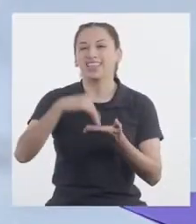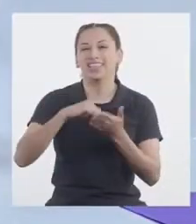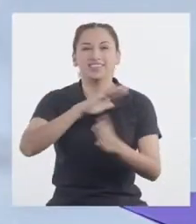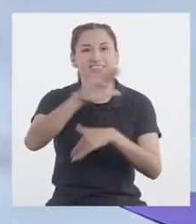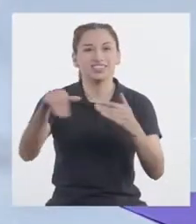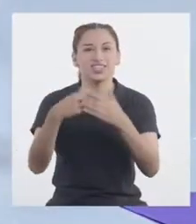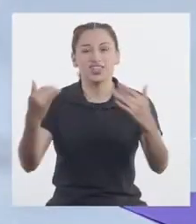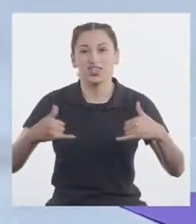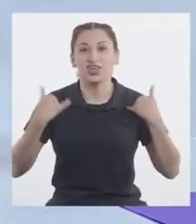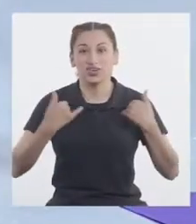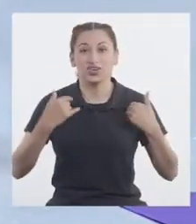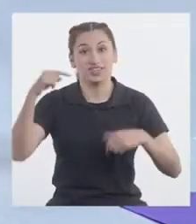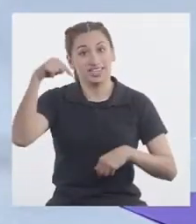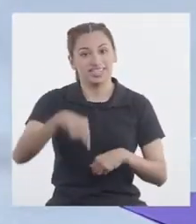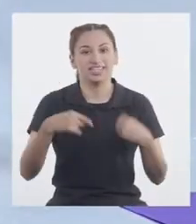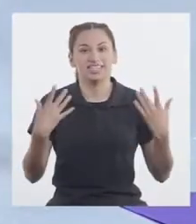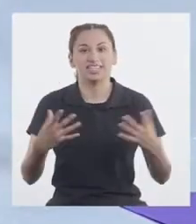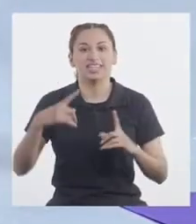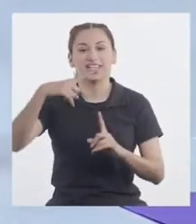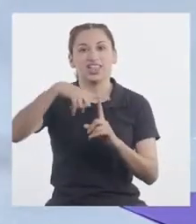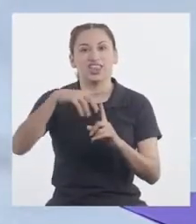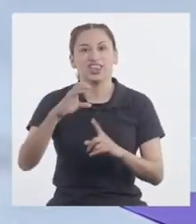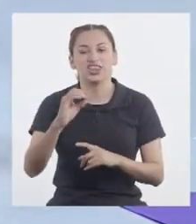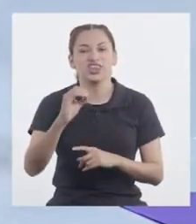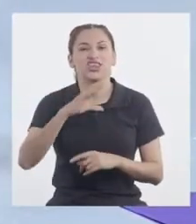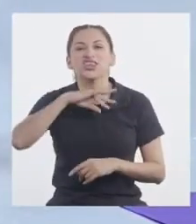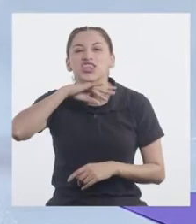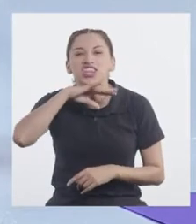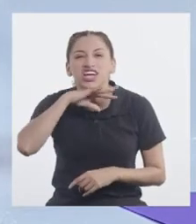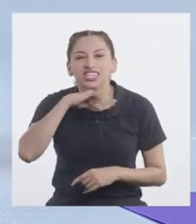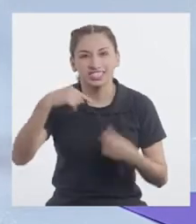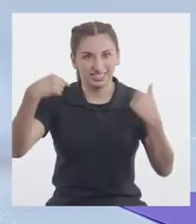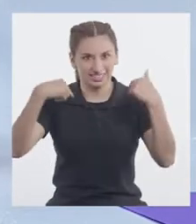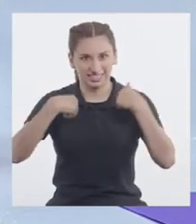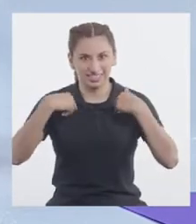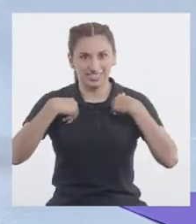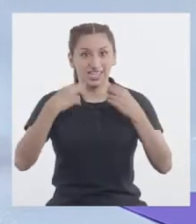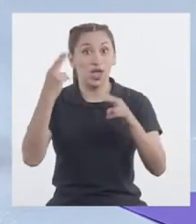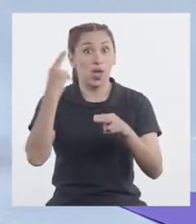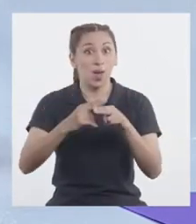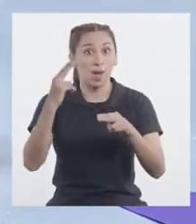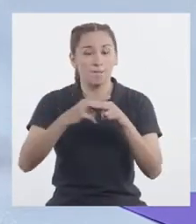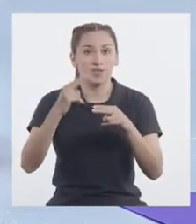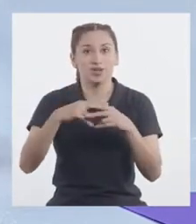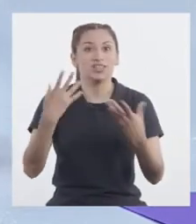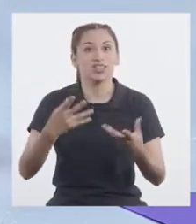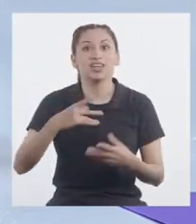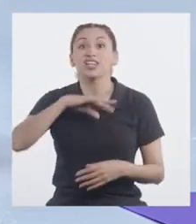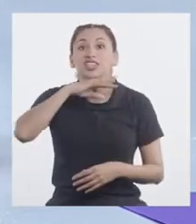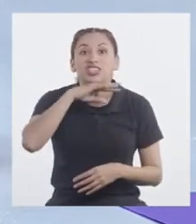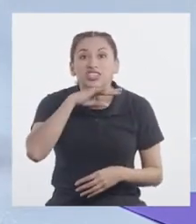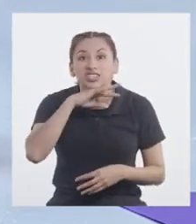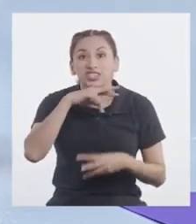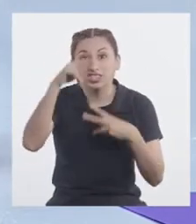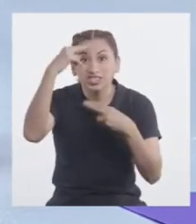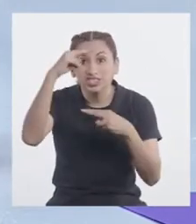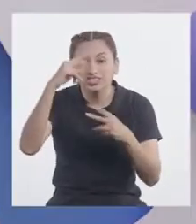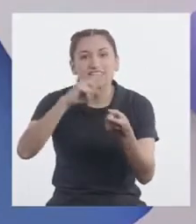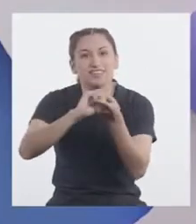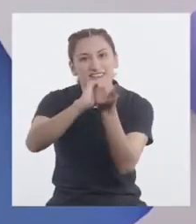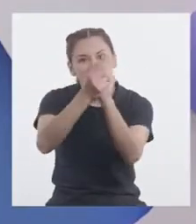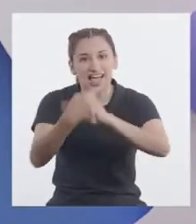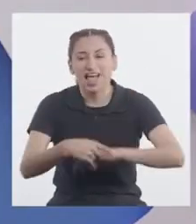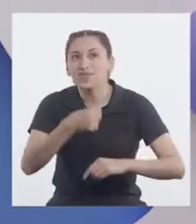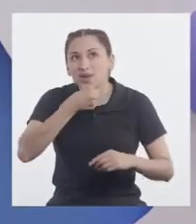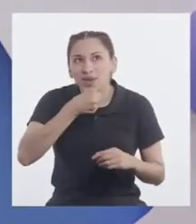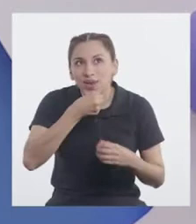De nuevo, chicas y chicos, este es el Tocinical, que quizás pronto se vuelva el Tocinical Podcast.